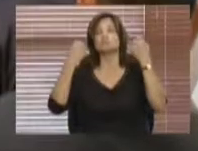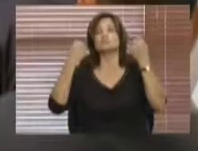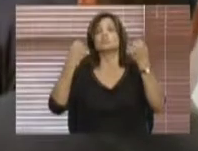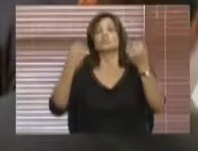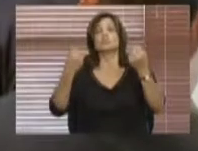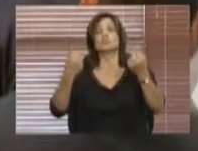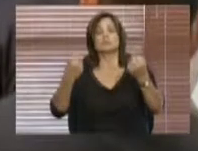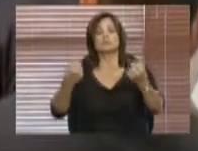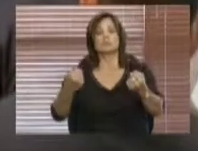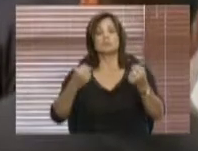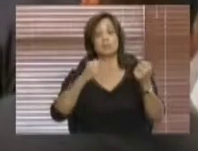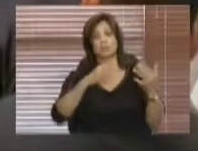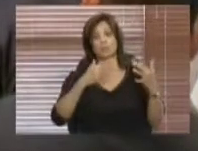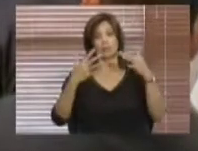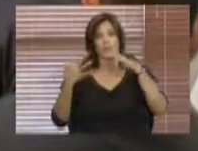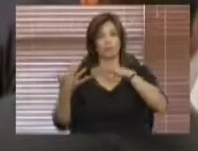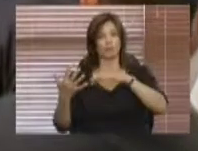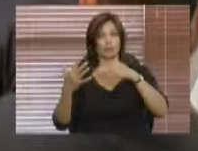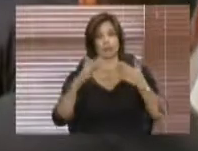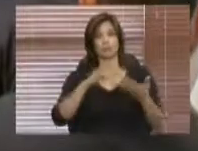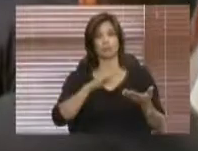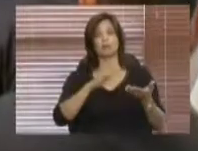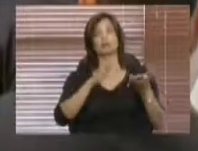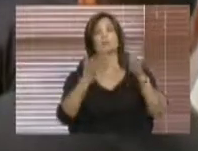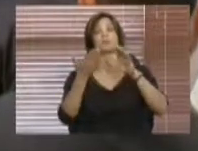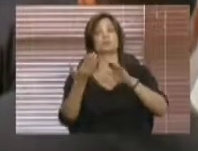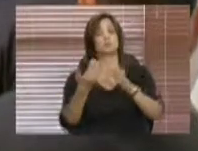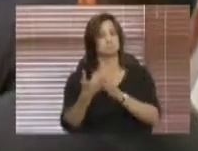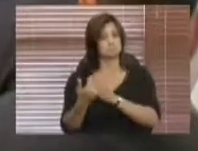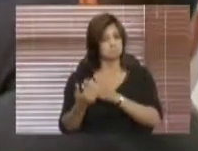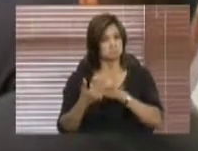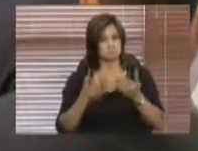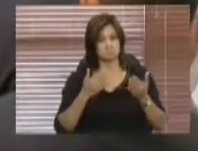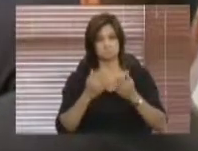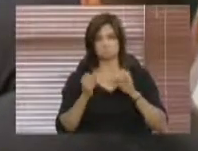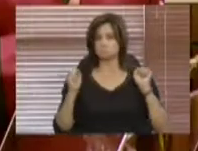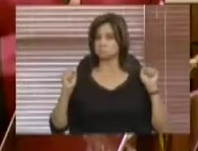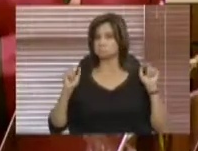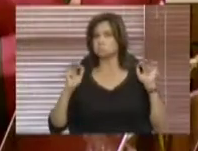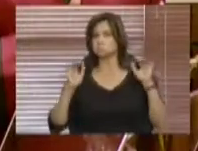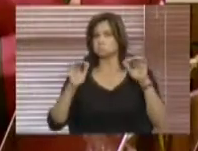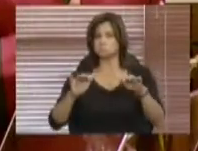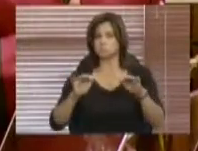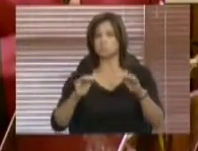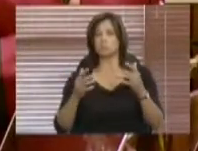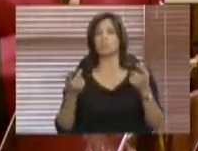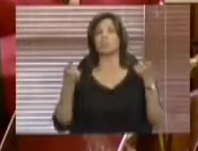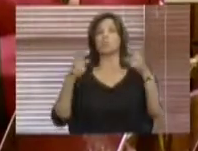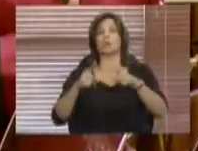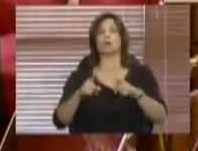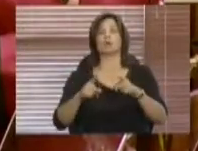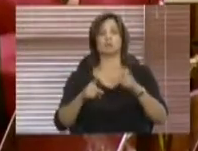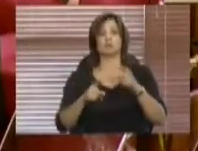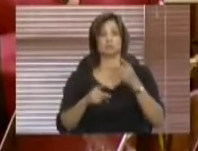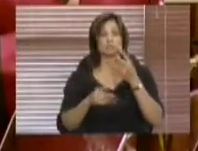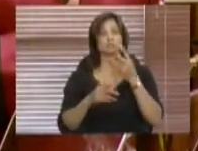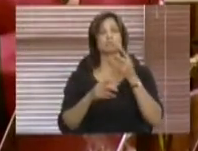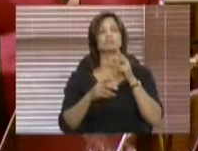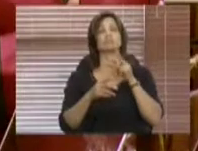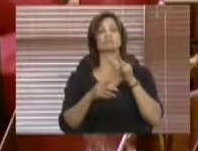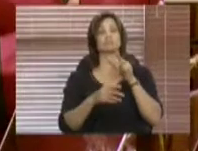y fuerte a la guerra a morir se lanzó, cuando en